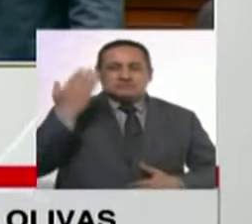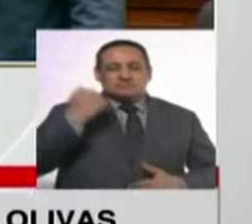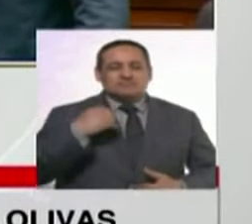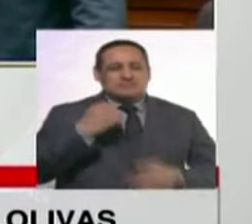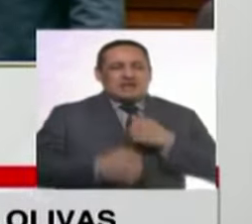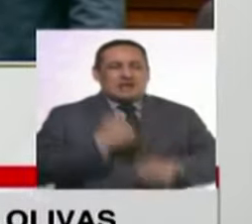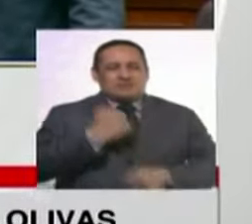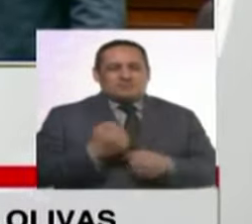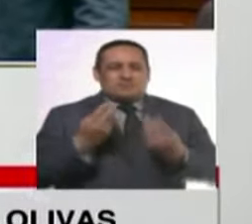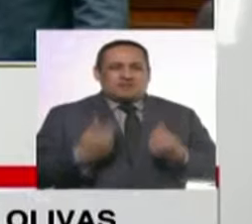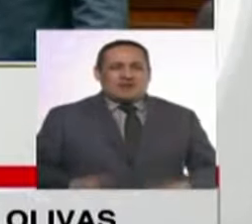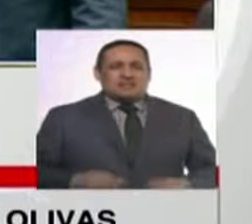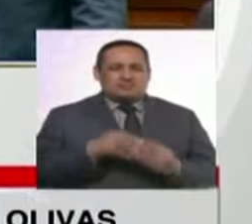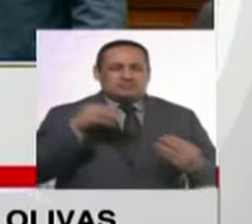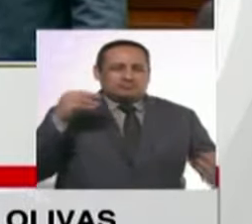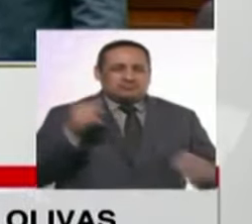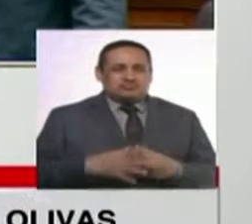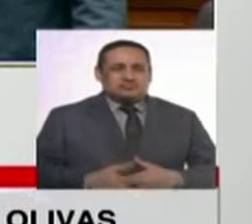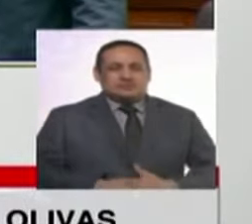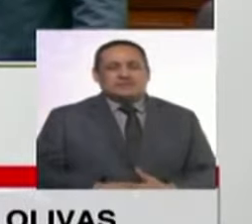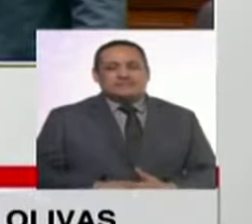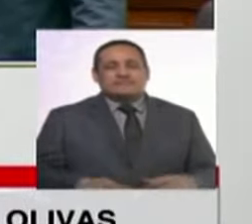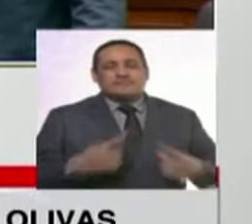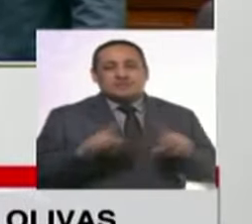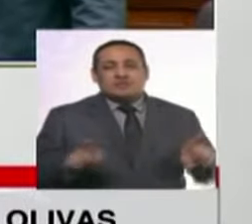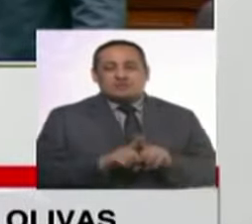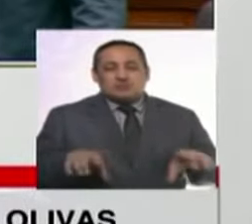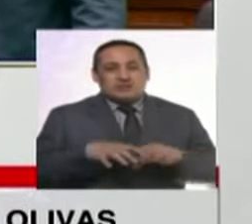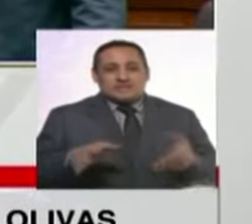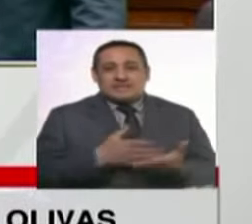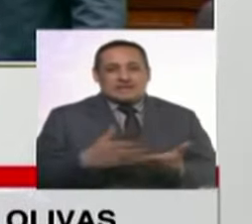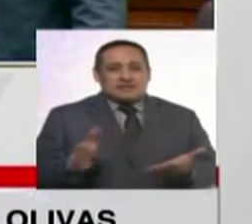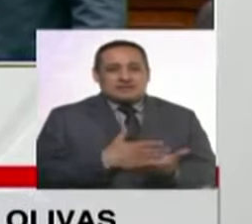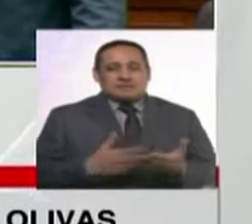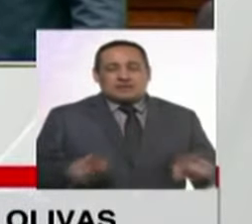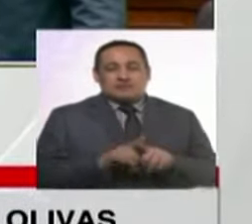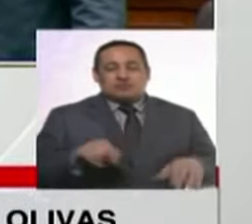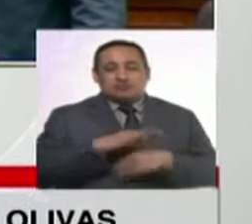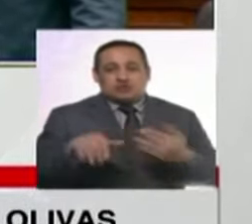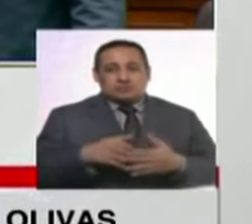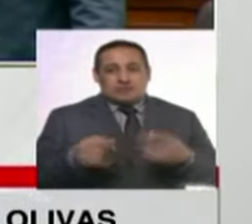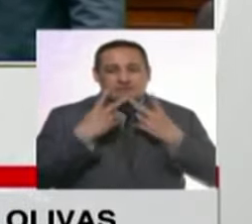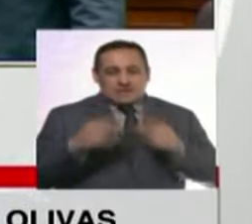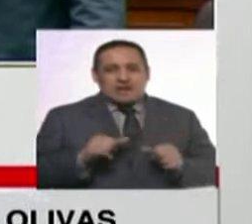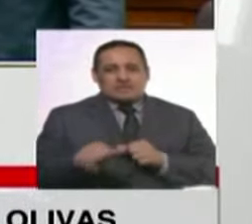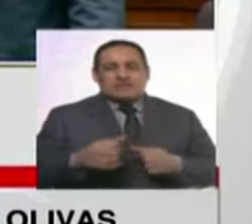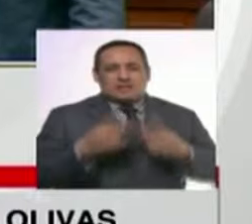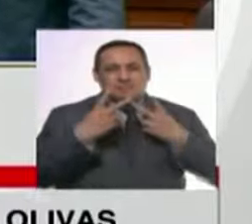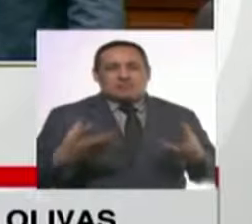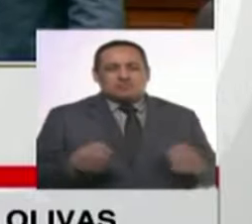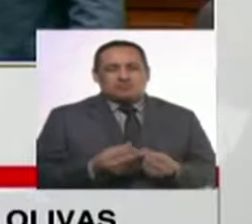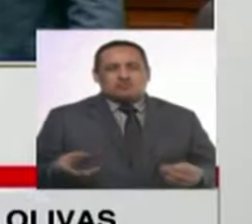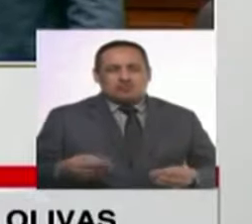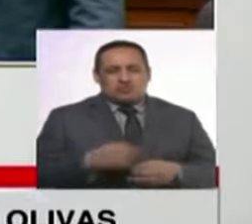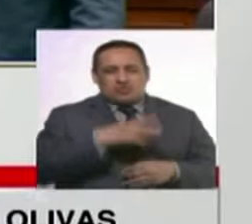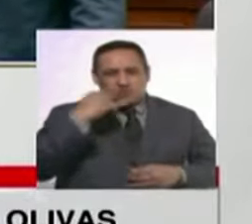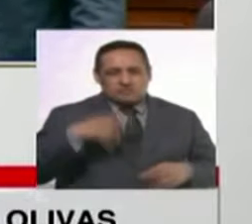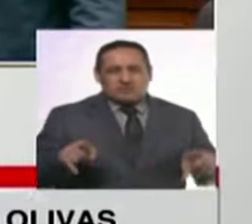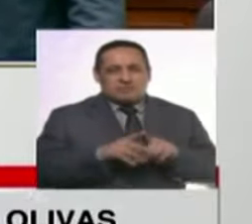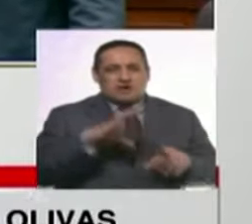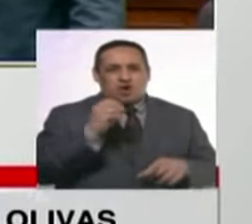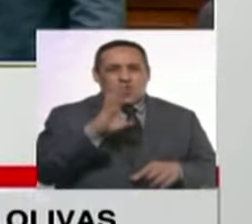Bonanza Donde había plata Donde había dinero pero no se ha hecho nada Todo se ha ido ahí pues ahí está el tema de la corrupción ahí está el tema